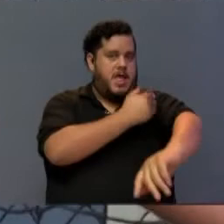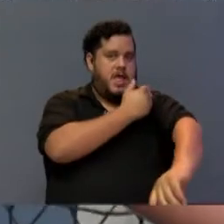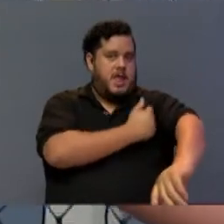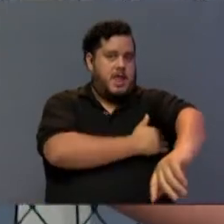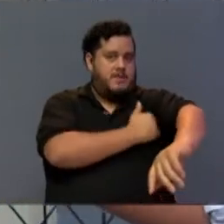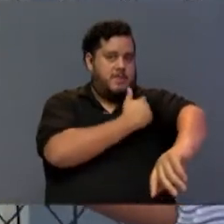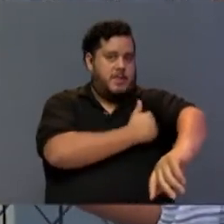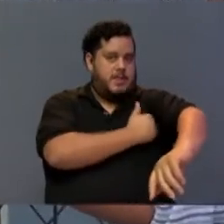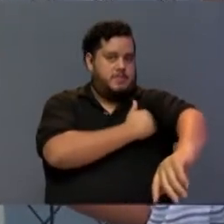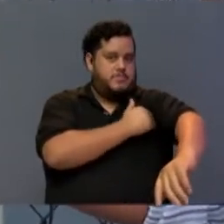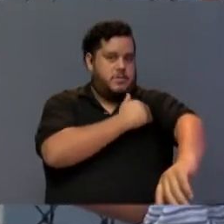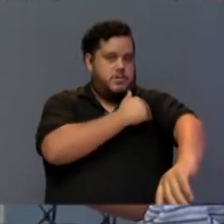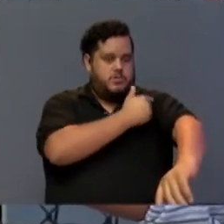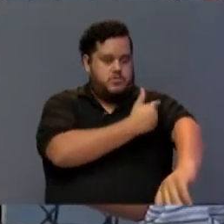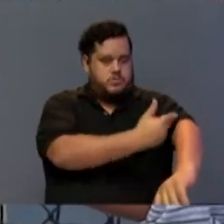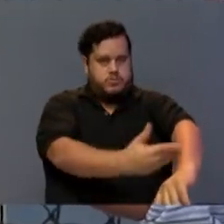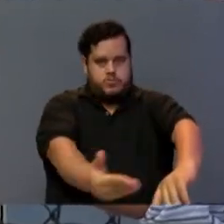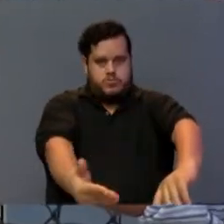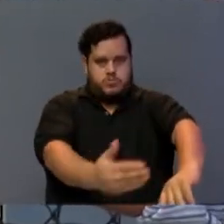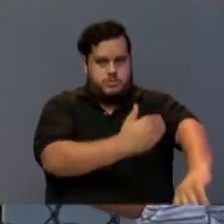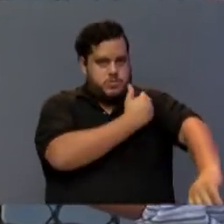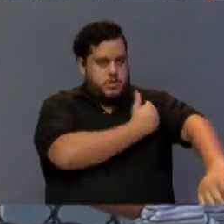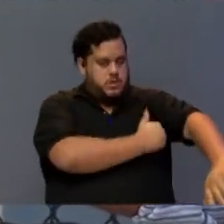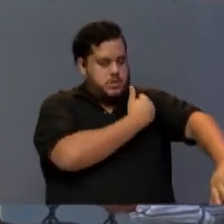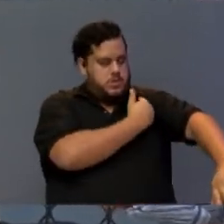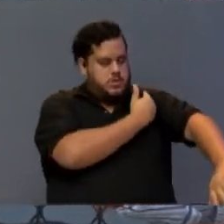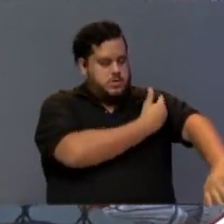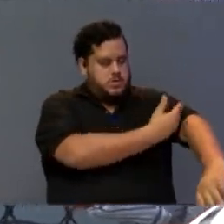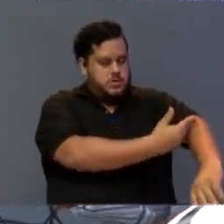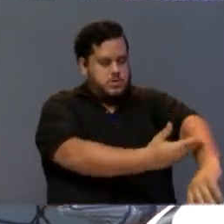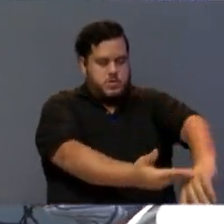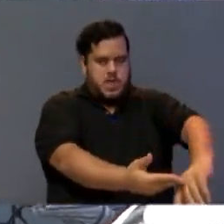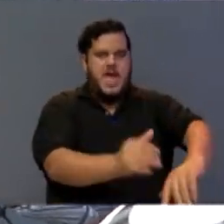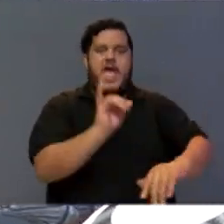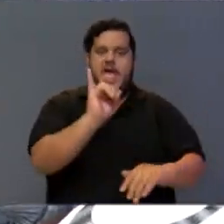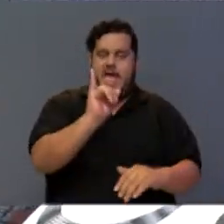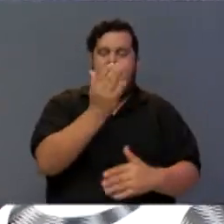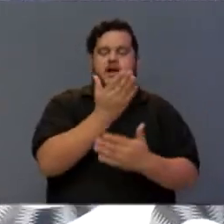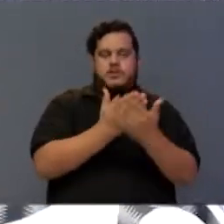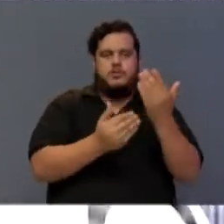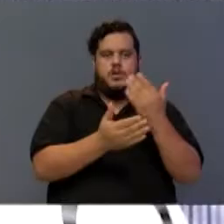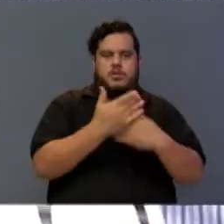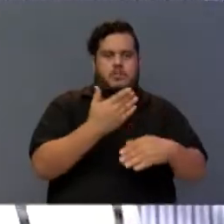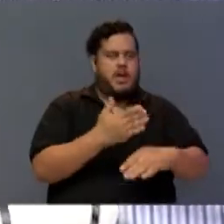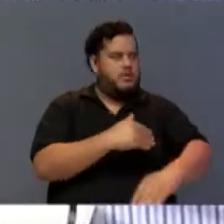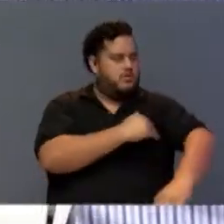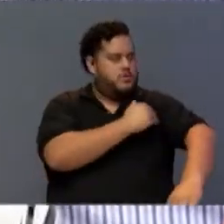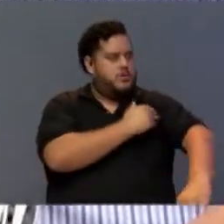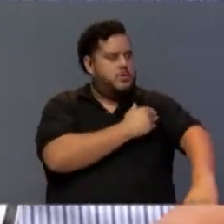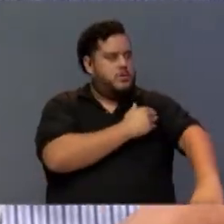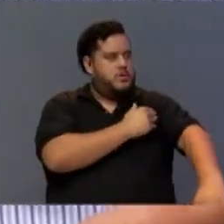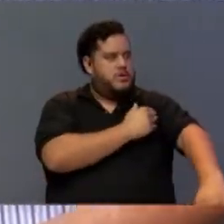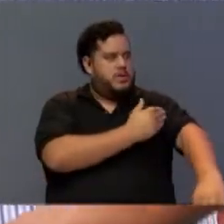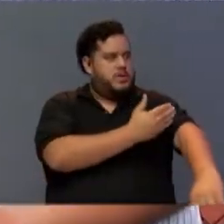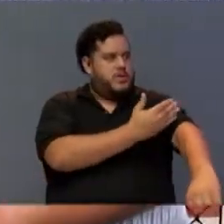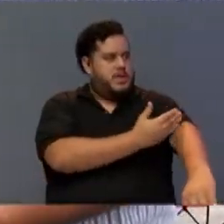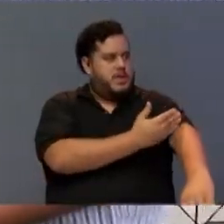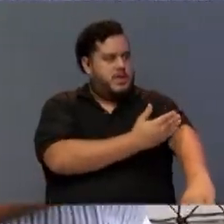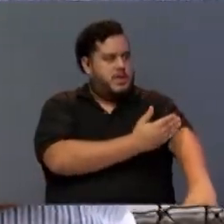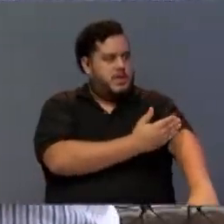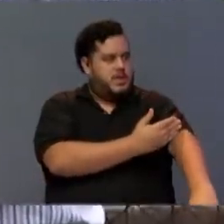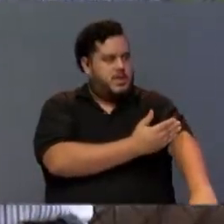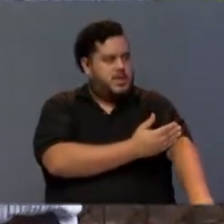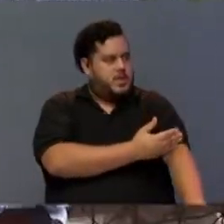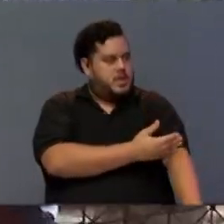axila con el brazo o sea que más o menos de dónde está mi manga de la camisa hacia arriba no es una mano sancionable esta